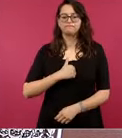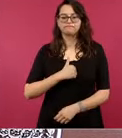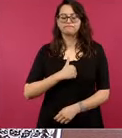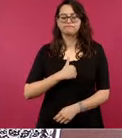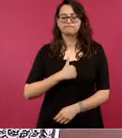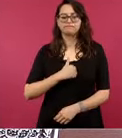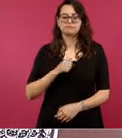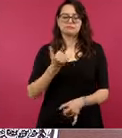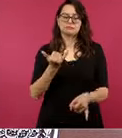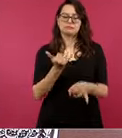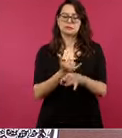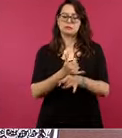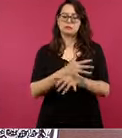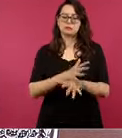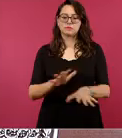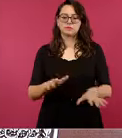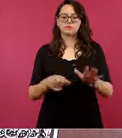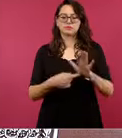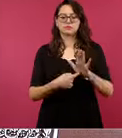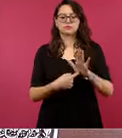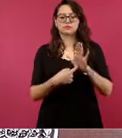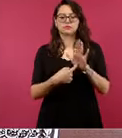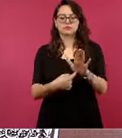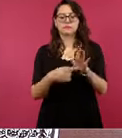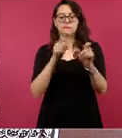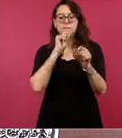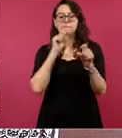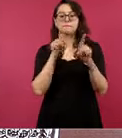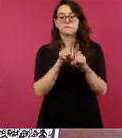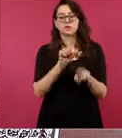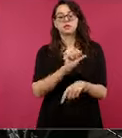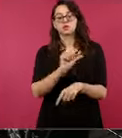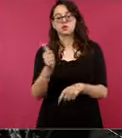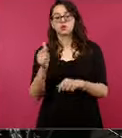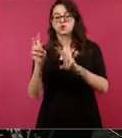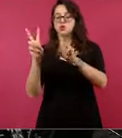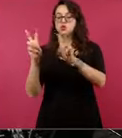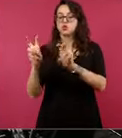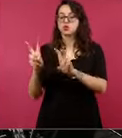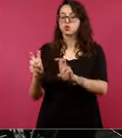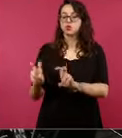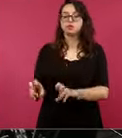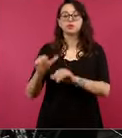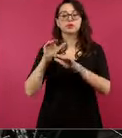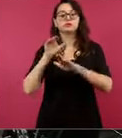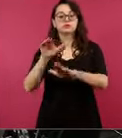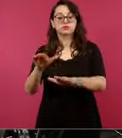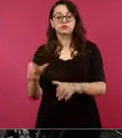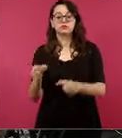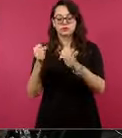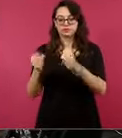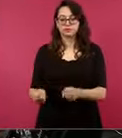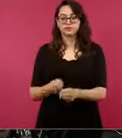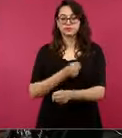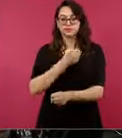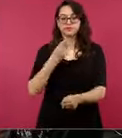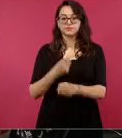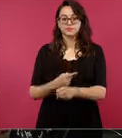esto y de otros temas que tienen que ver con la seguridad en nuestro